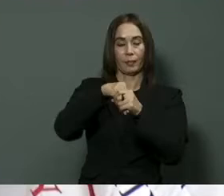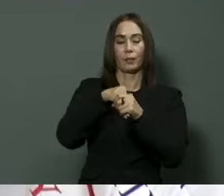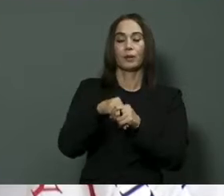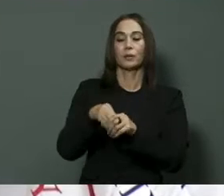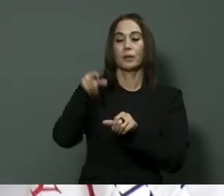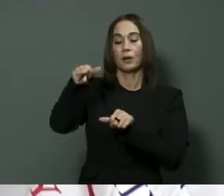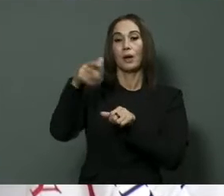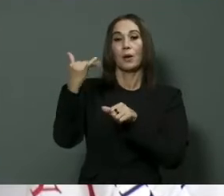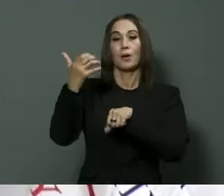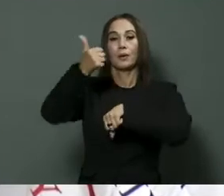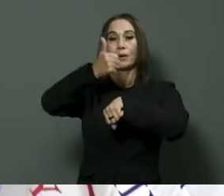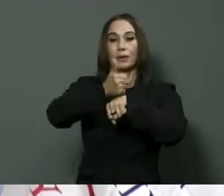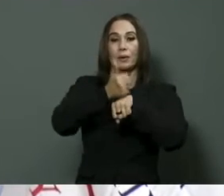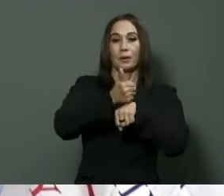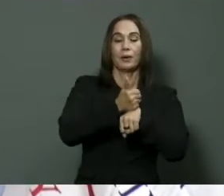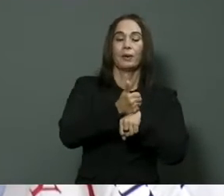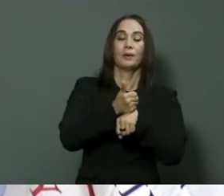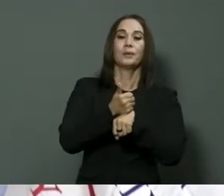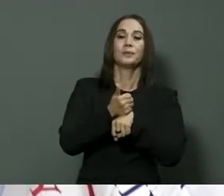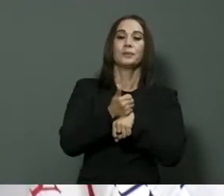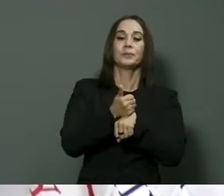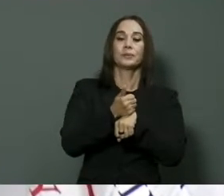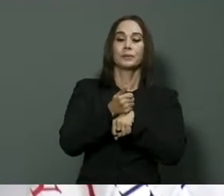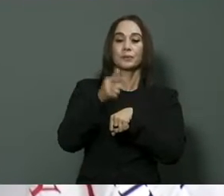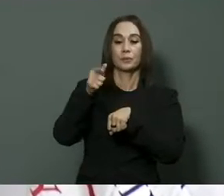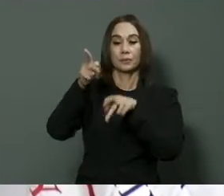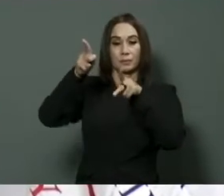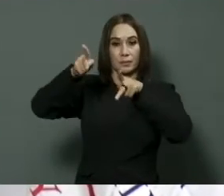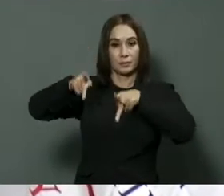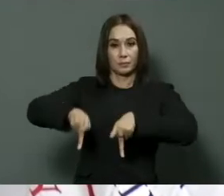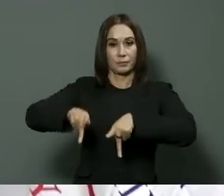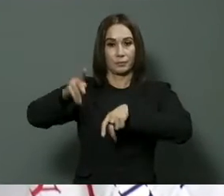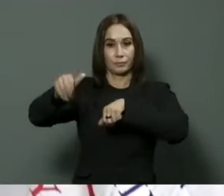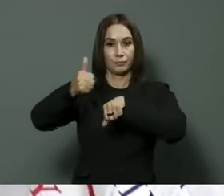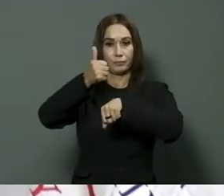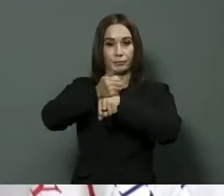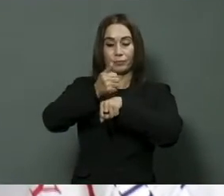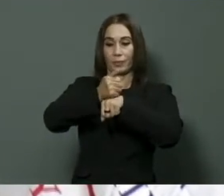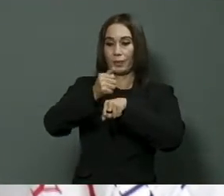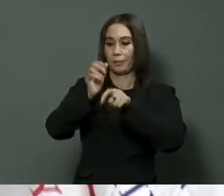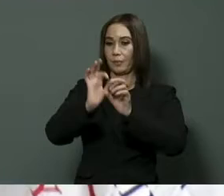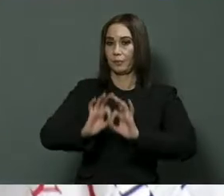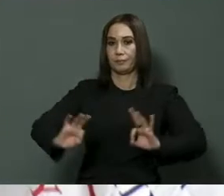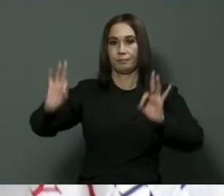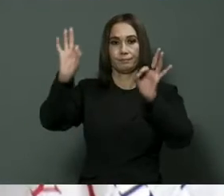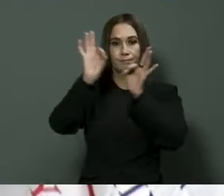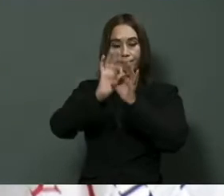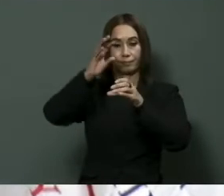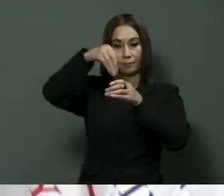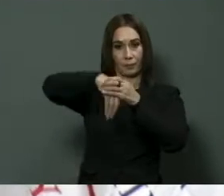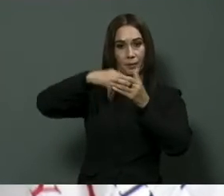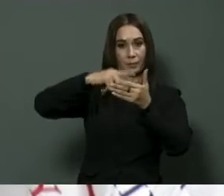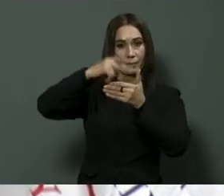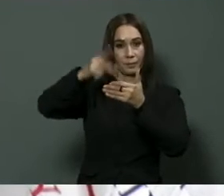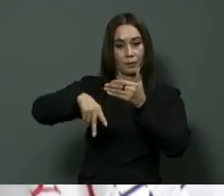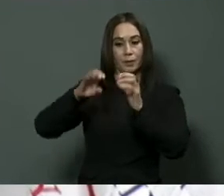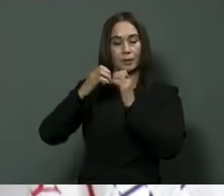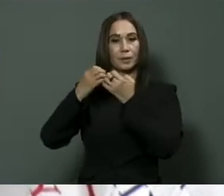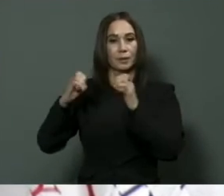la que colocamos al ciudadano como el eje principal de este